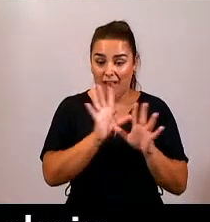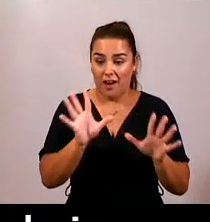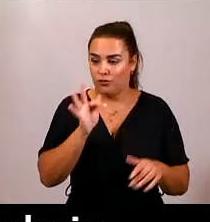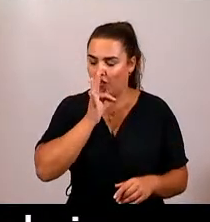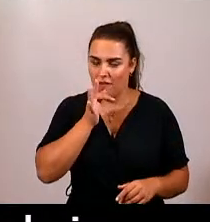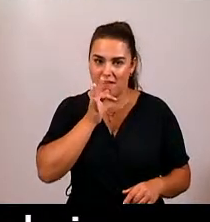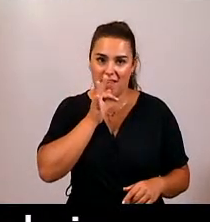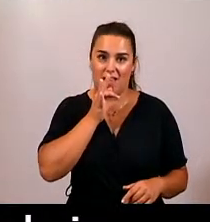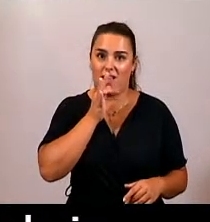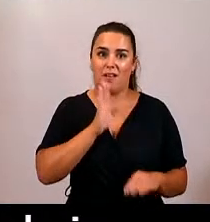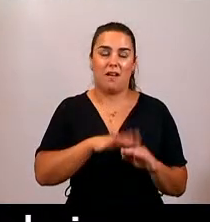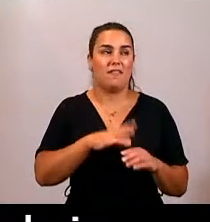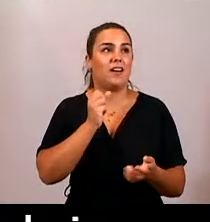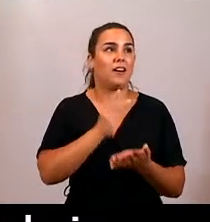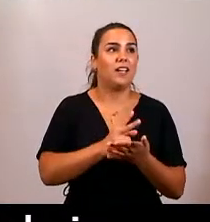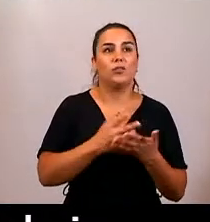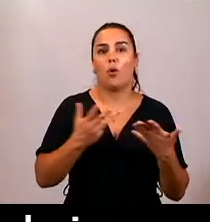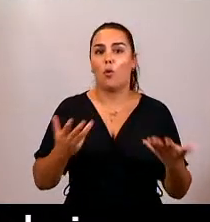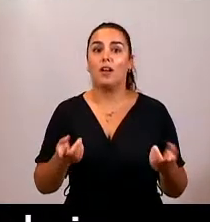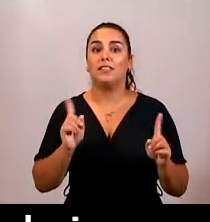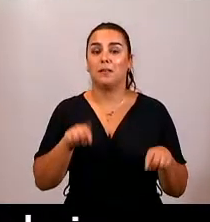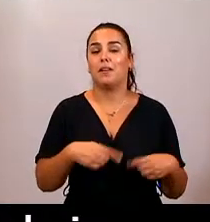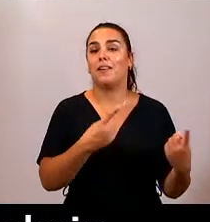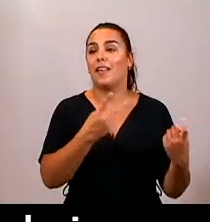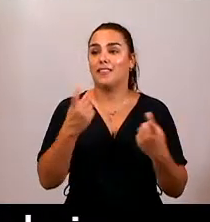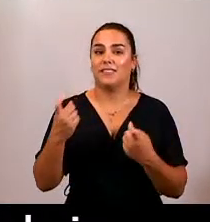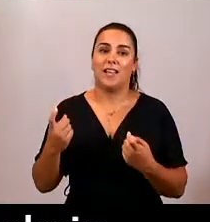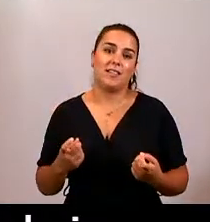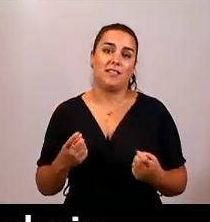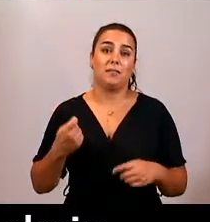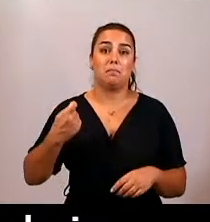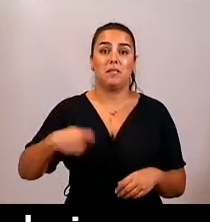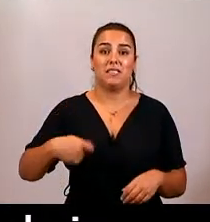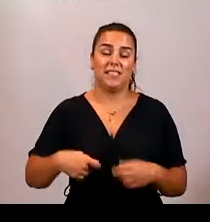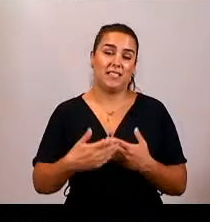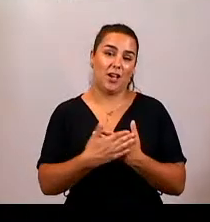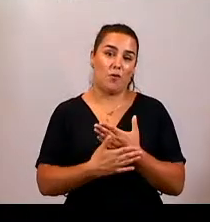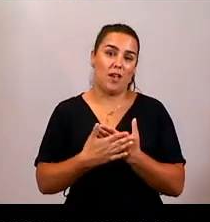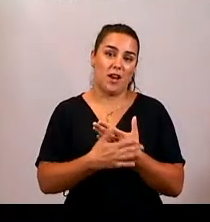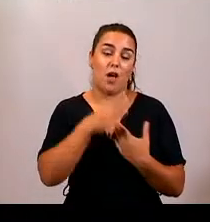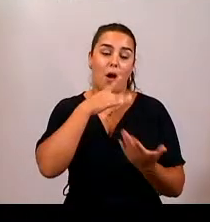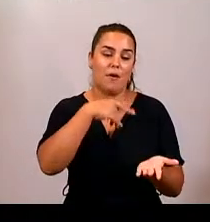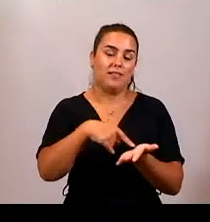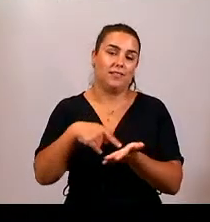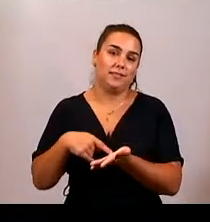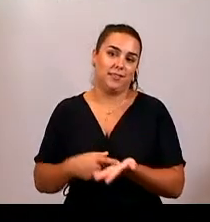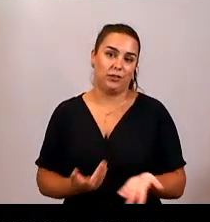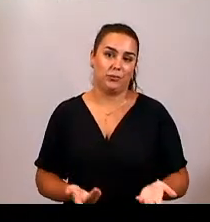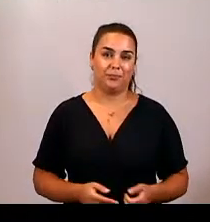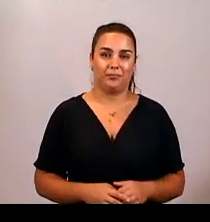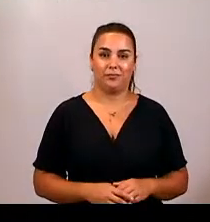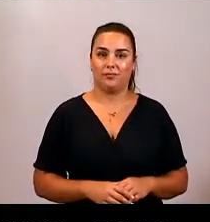sobre los retos y, además, las necesidades claras que la presidenta del Gobierno está exigiendo continuamente.